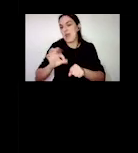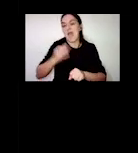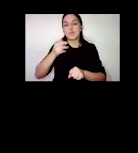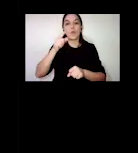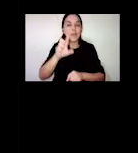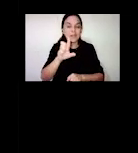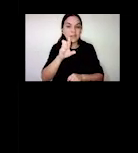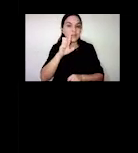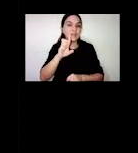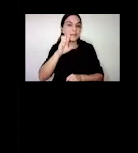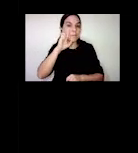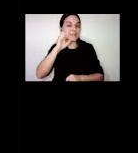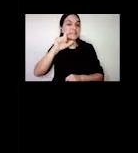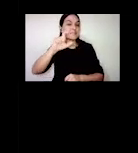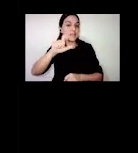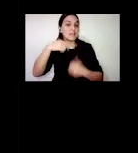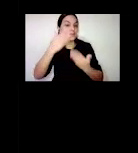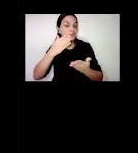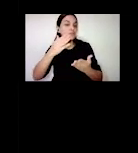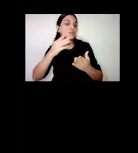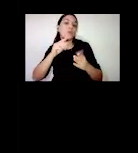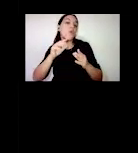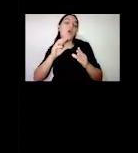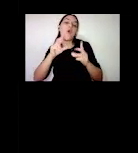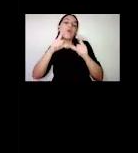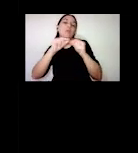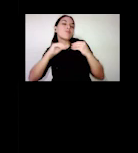el índice ya no nos quedan números redondos como antes. Entonces es